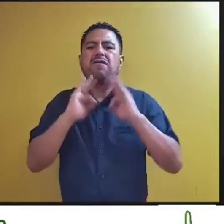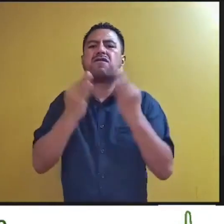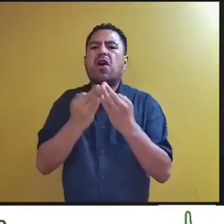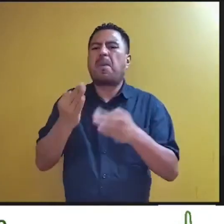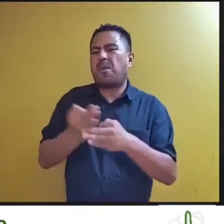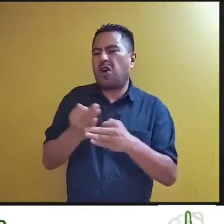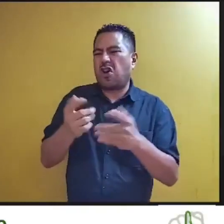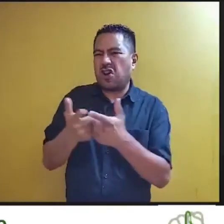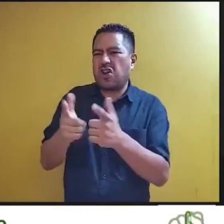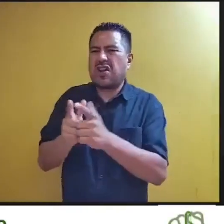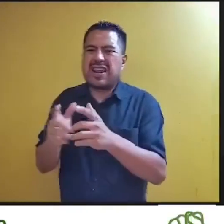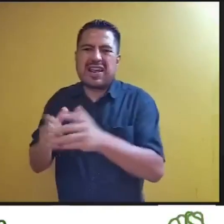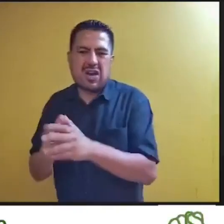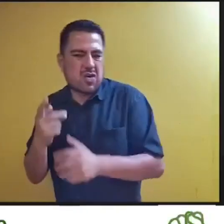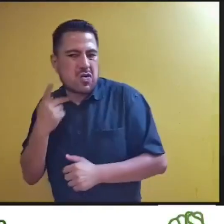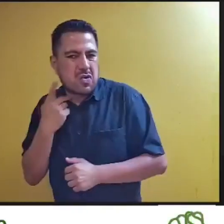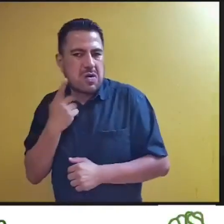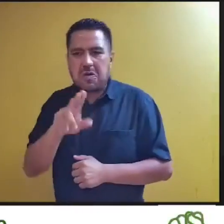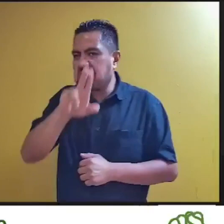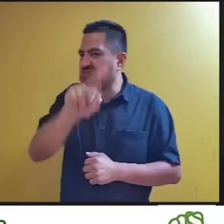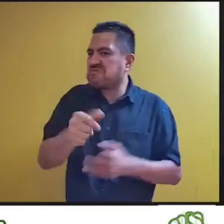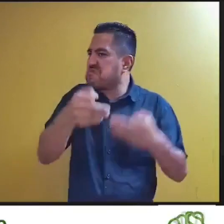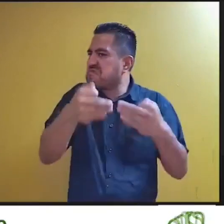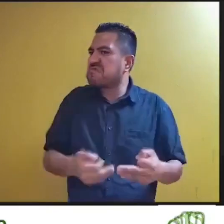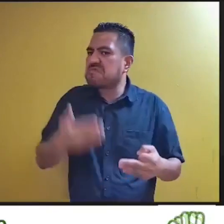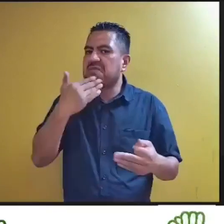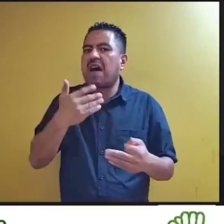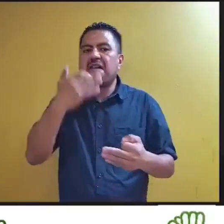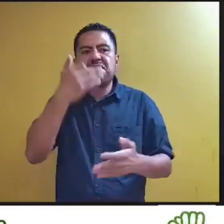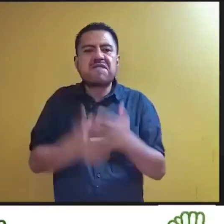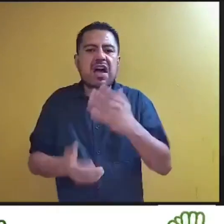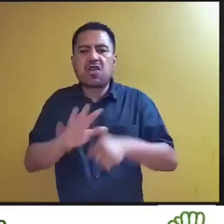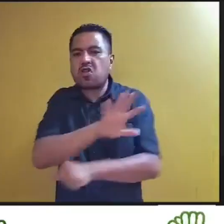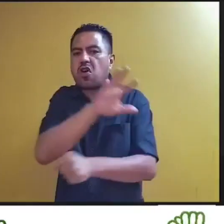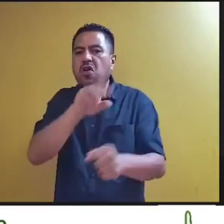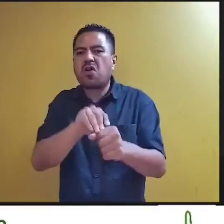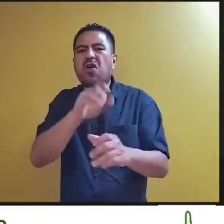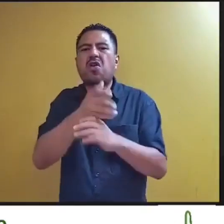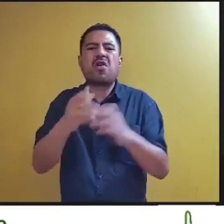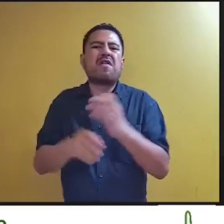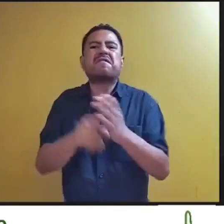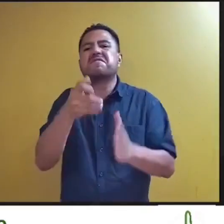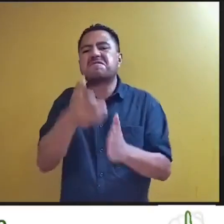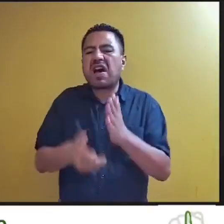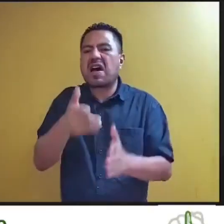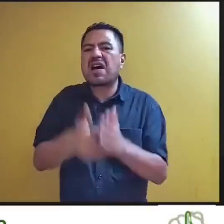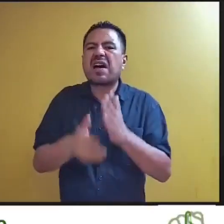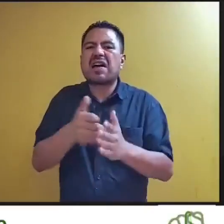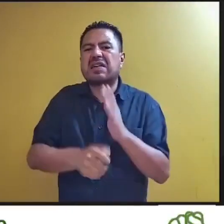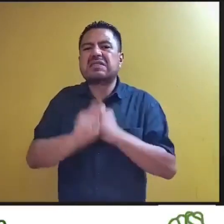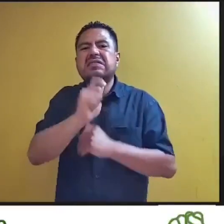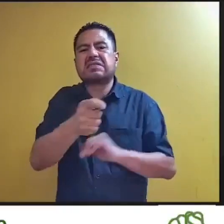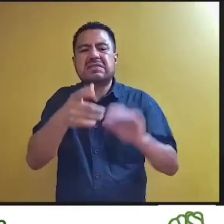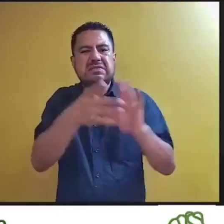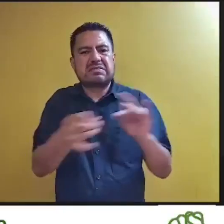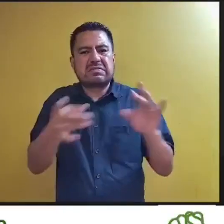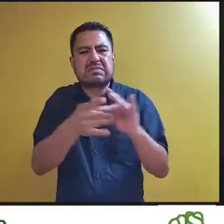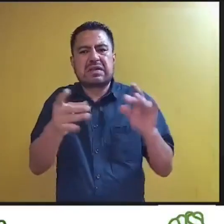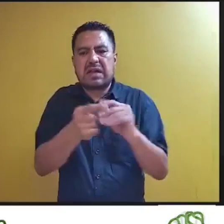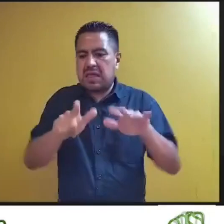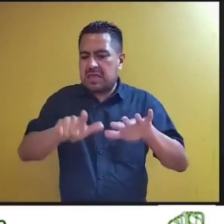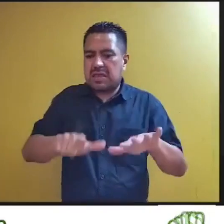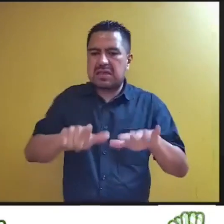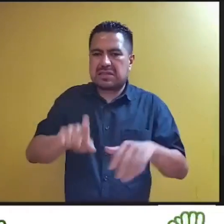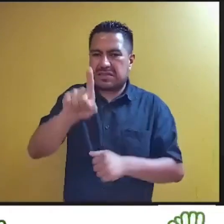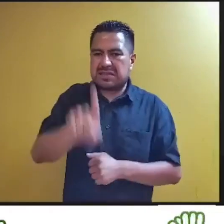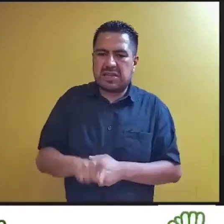Morena, señalando que no resulta efectivo en virtud de no cumplir con la totalidad de los elementos a que se refiere la jurisprudencia 17